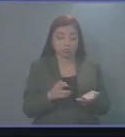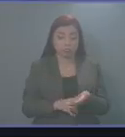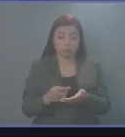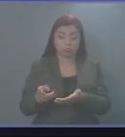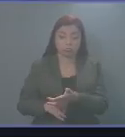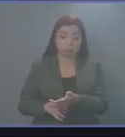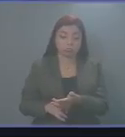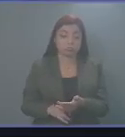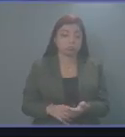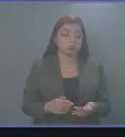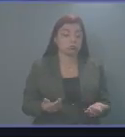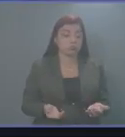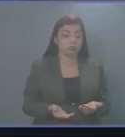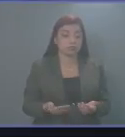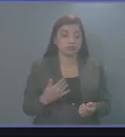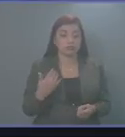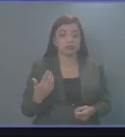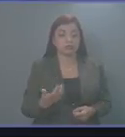lo cual